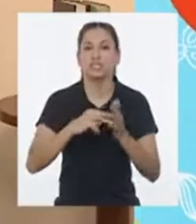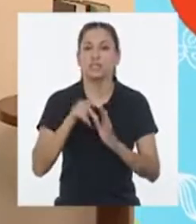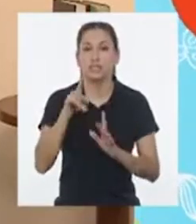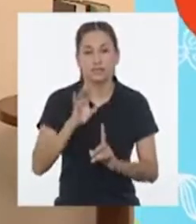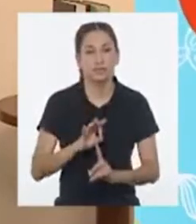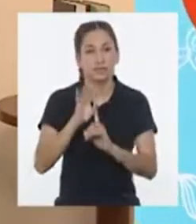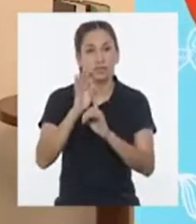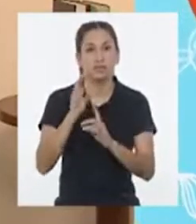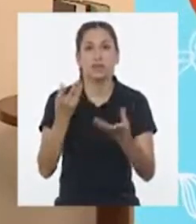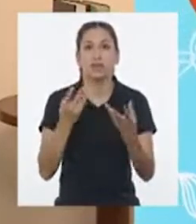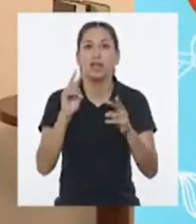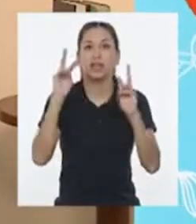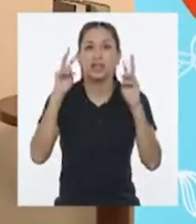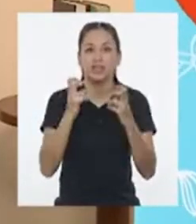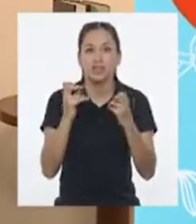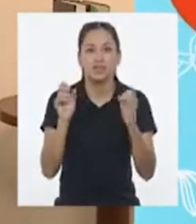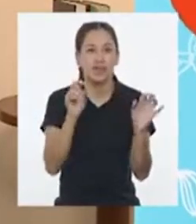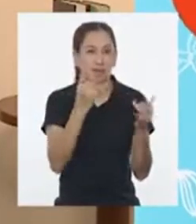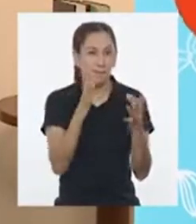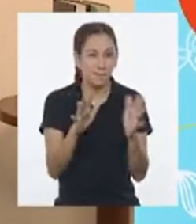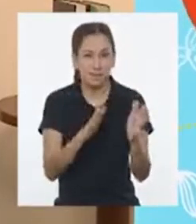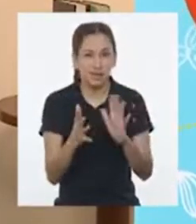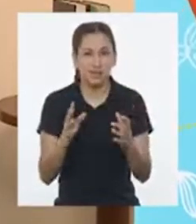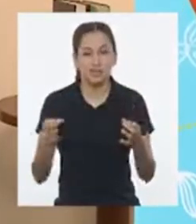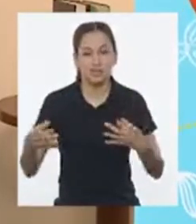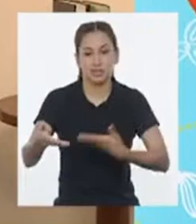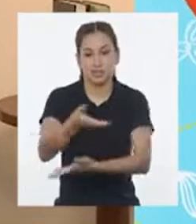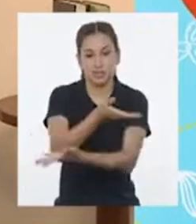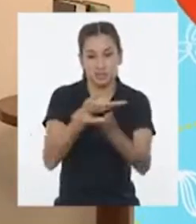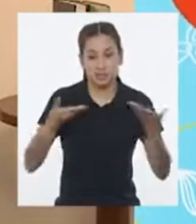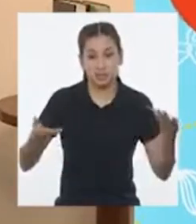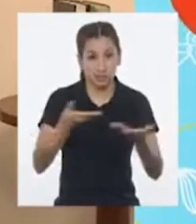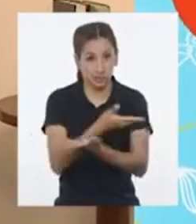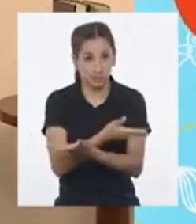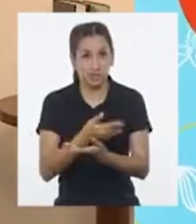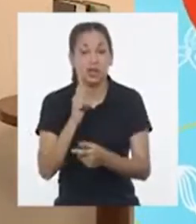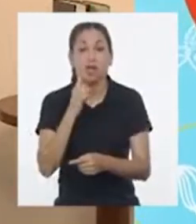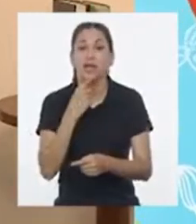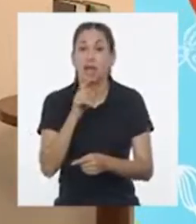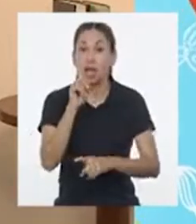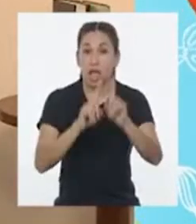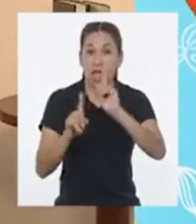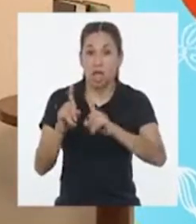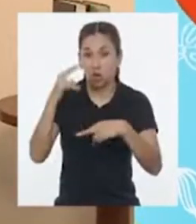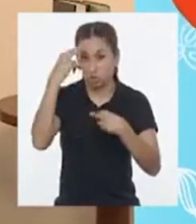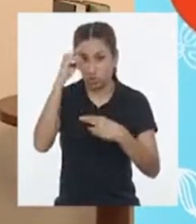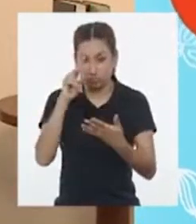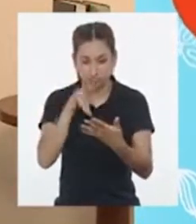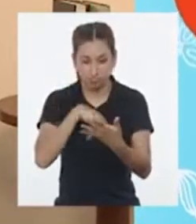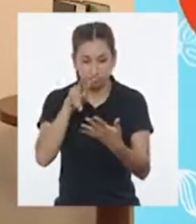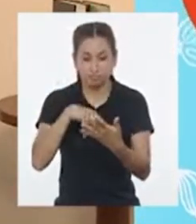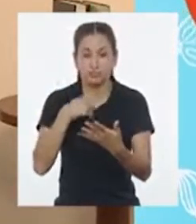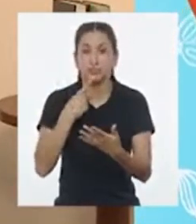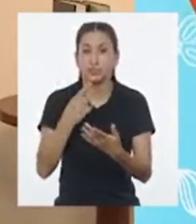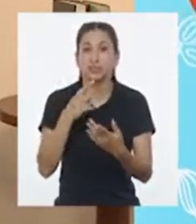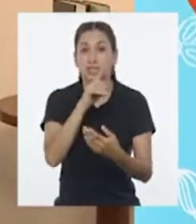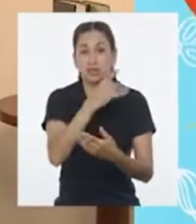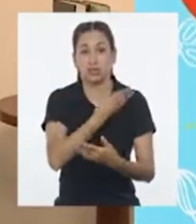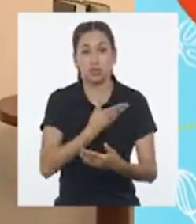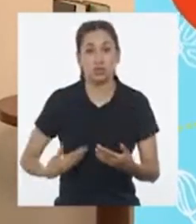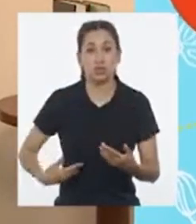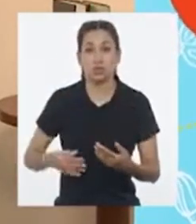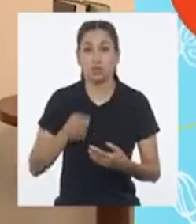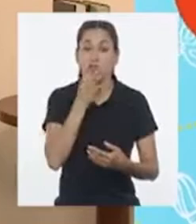principio complementario de la reciprocidad. Según algunas fuentes, en el estado inca